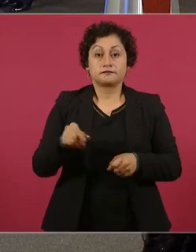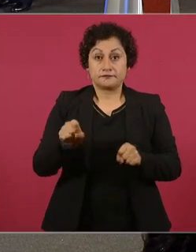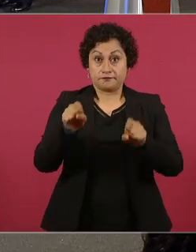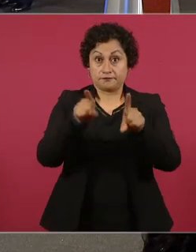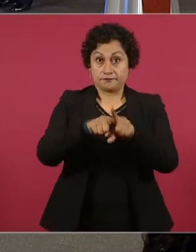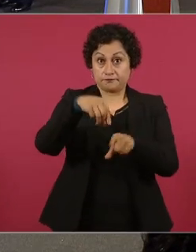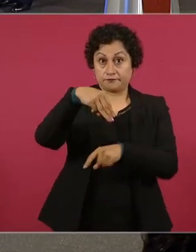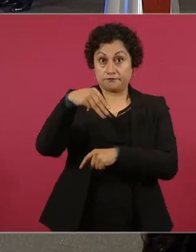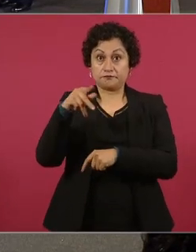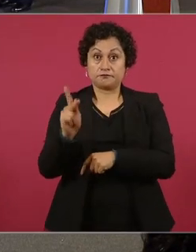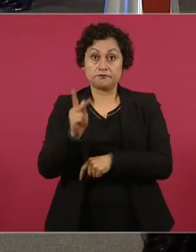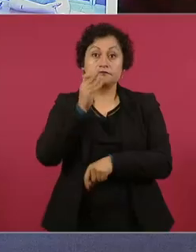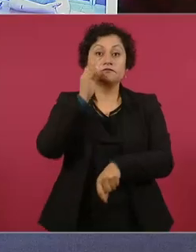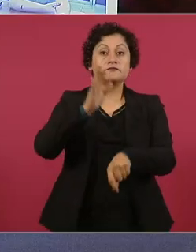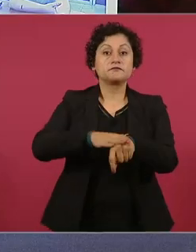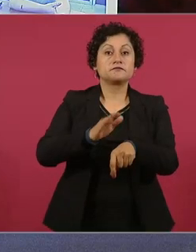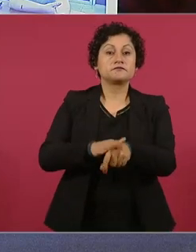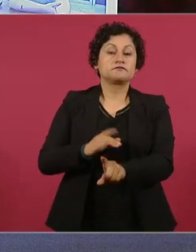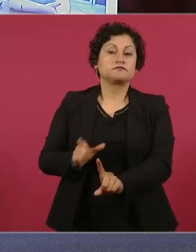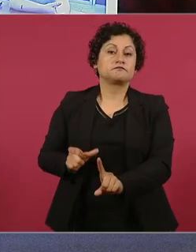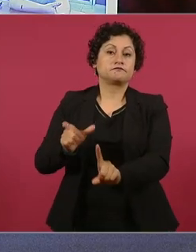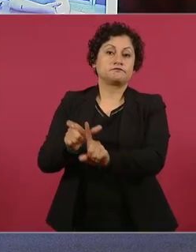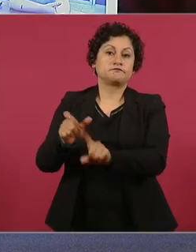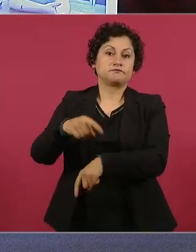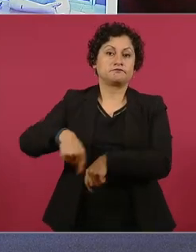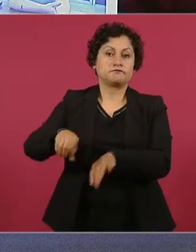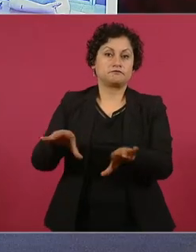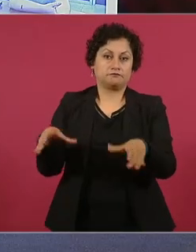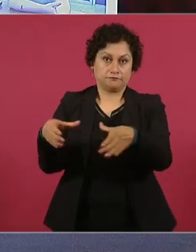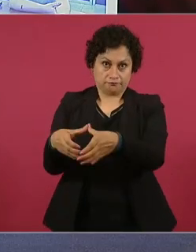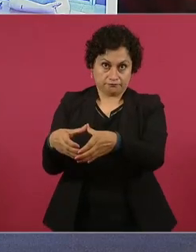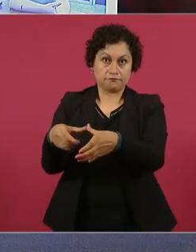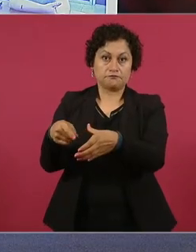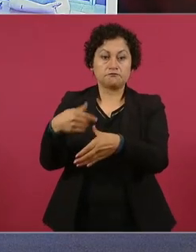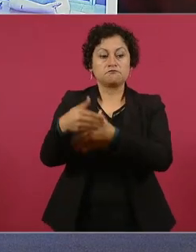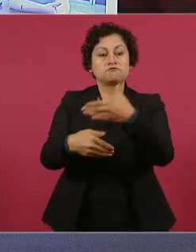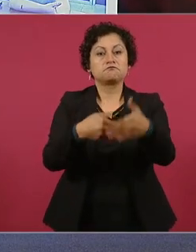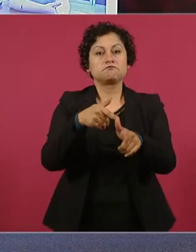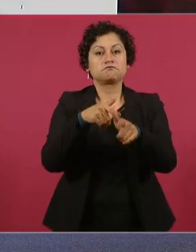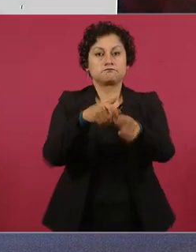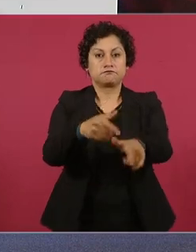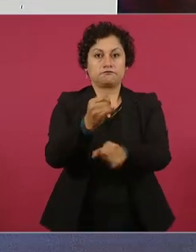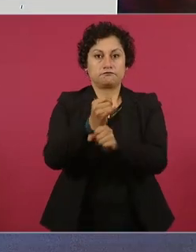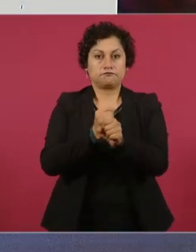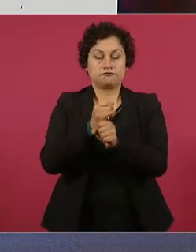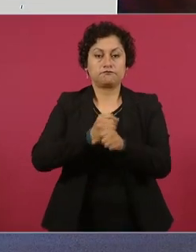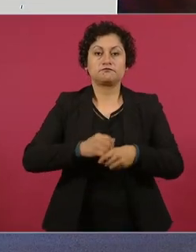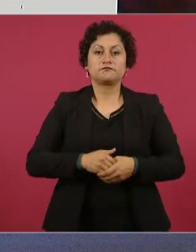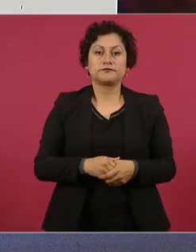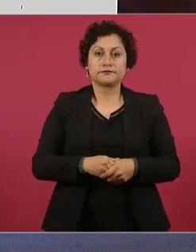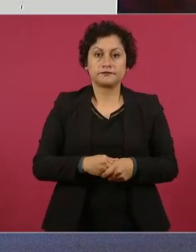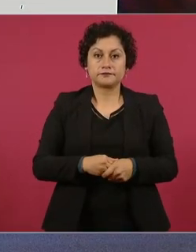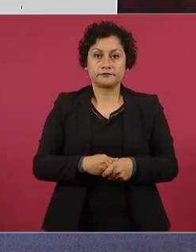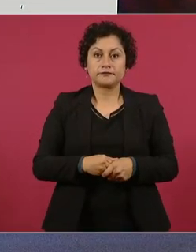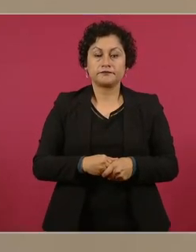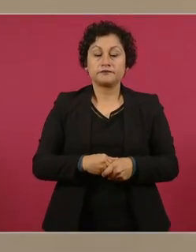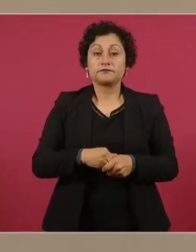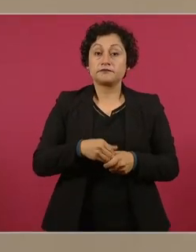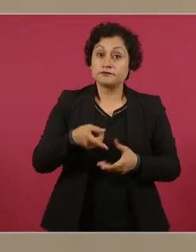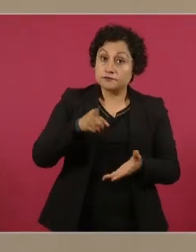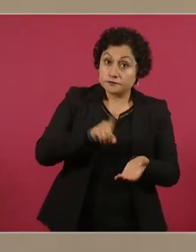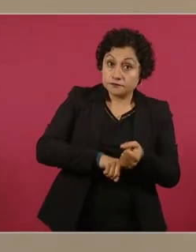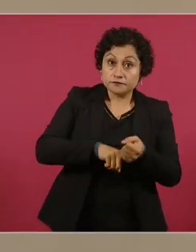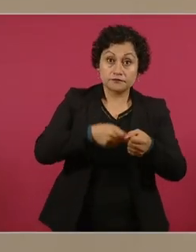ordenó medidas de protección a su favor y resguardo en tanto se realizan las diligencias. Adelante. En las entrevistas